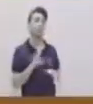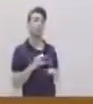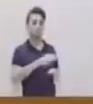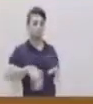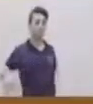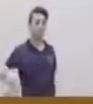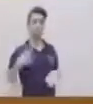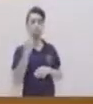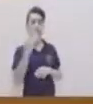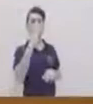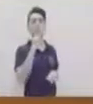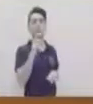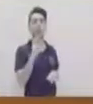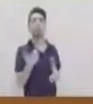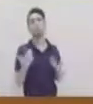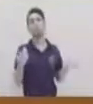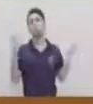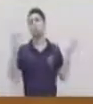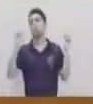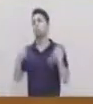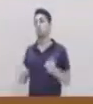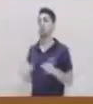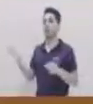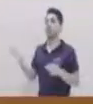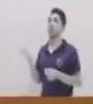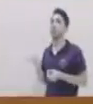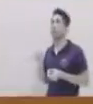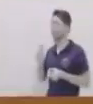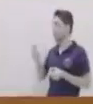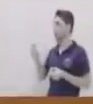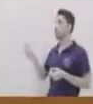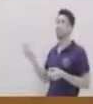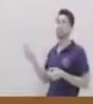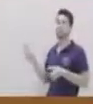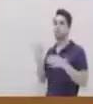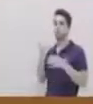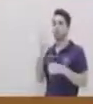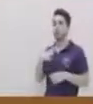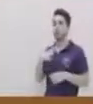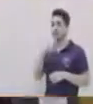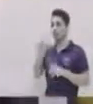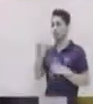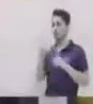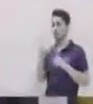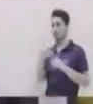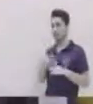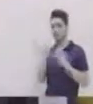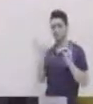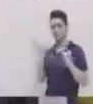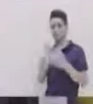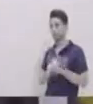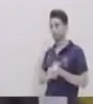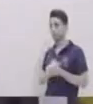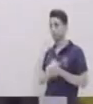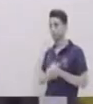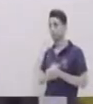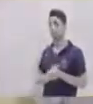podría quitar la A y dejar solo B y C. B y C. Pues esa podría ser una combinación agarrando únicamente 2 letras. Muy